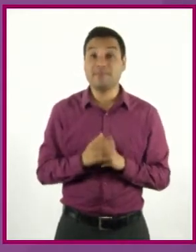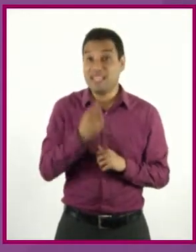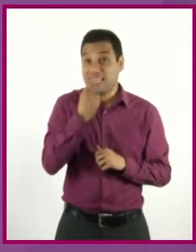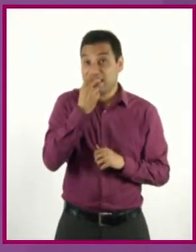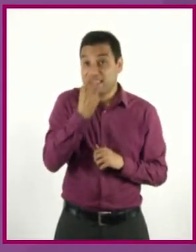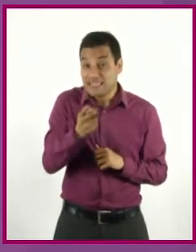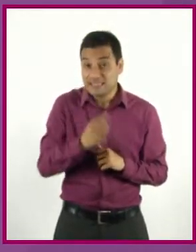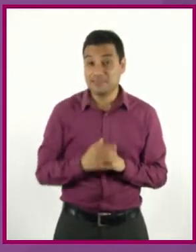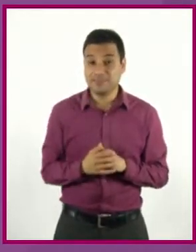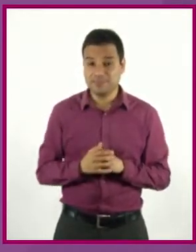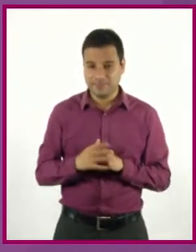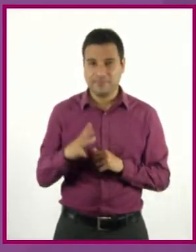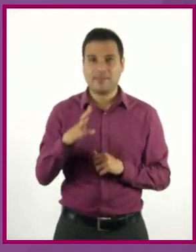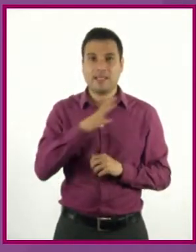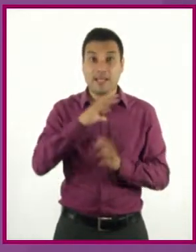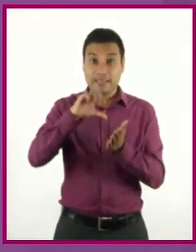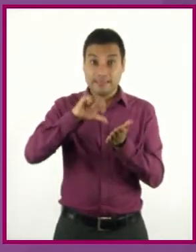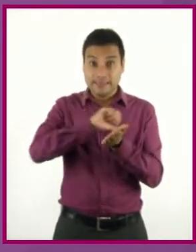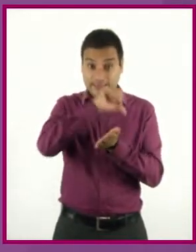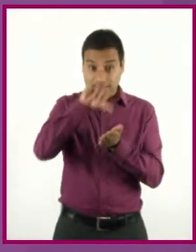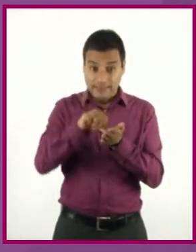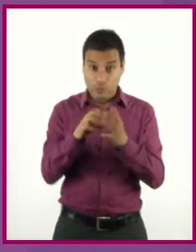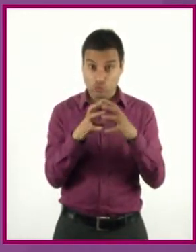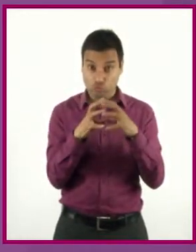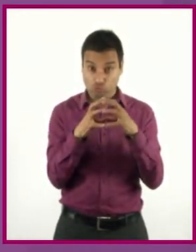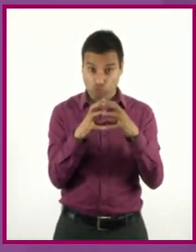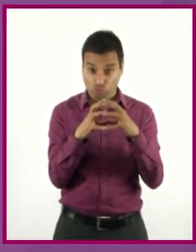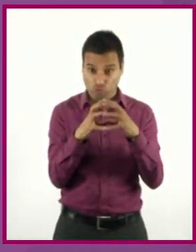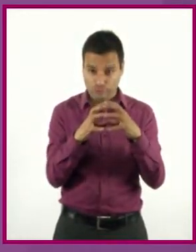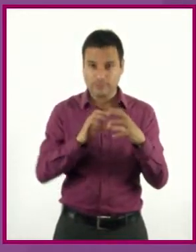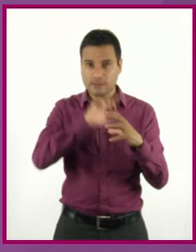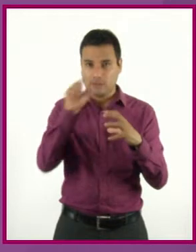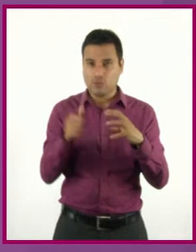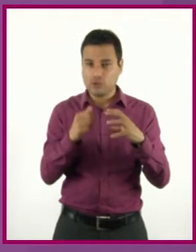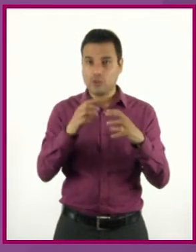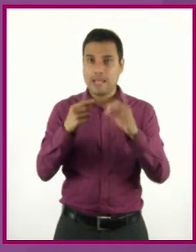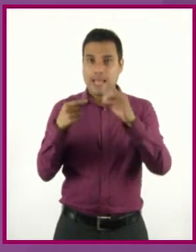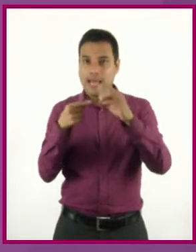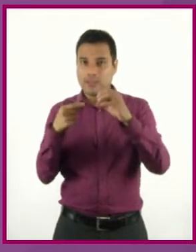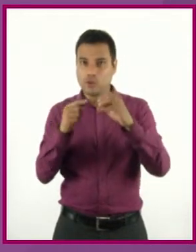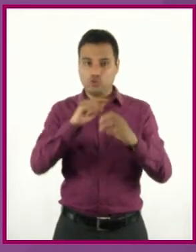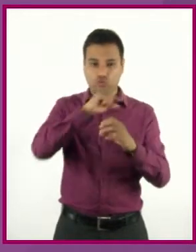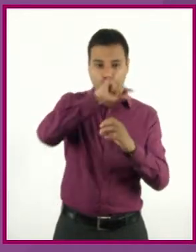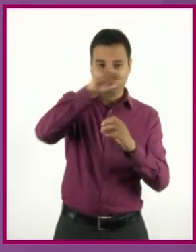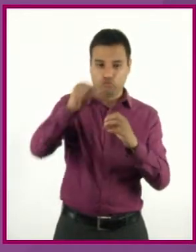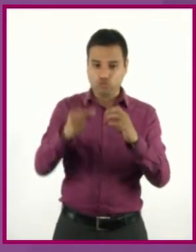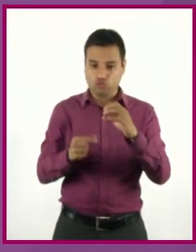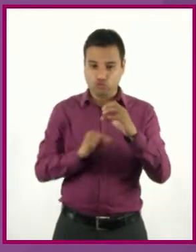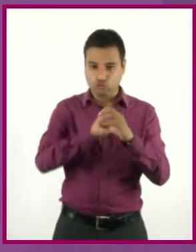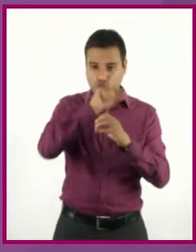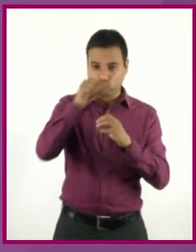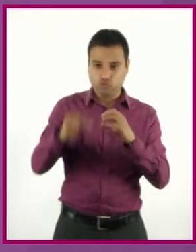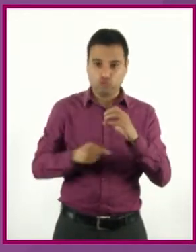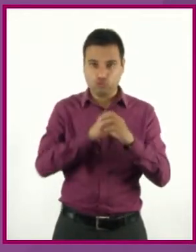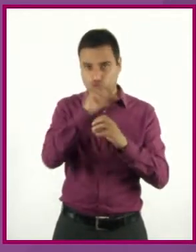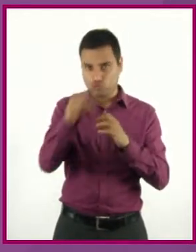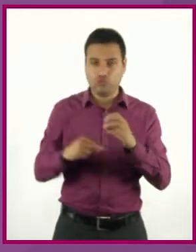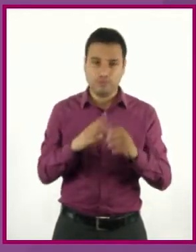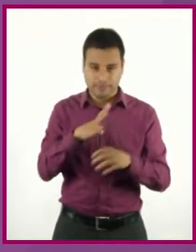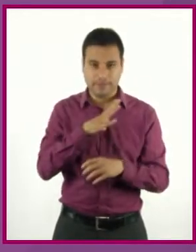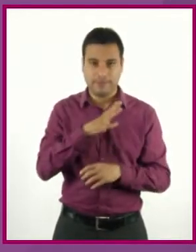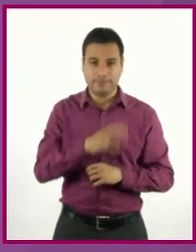consistir en un núcleo en el centro y un electrón girando a su alrededor en órbitas circulares perfectamente